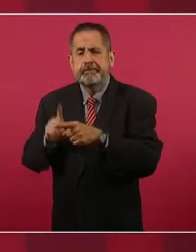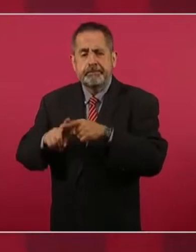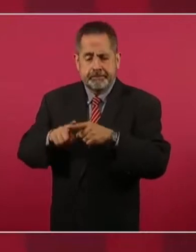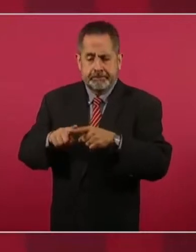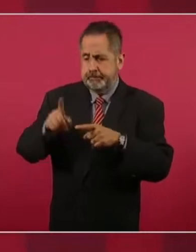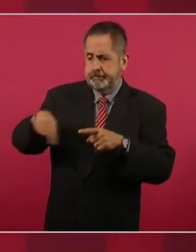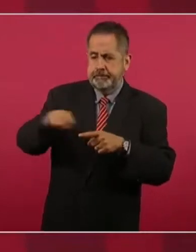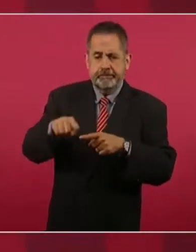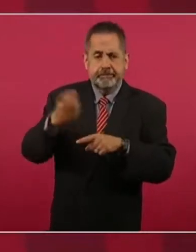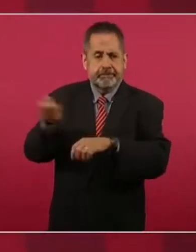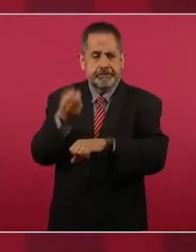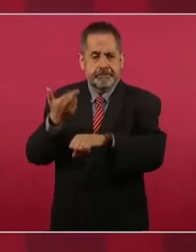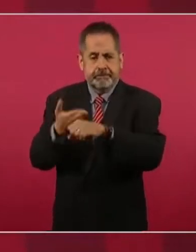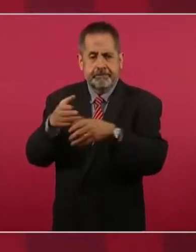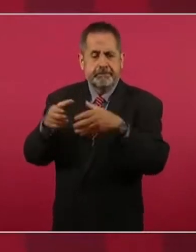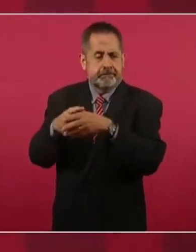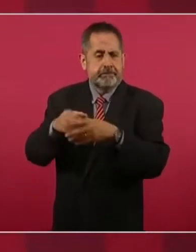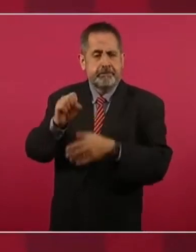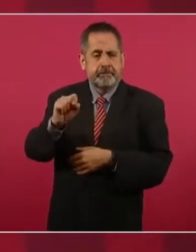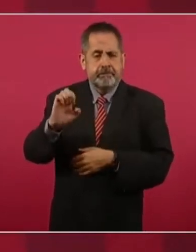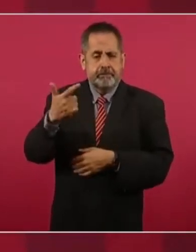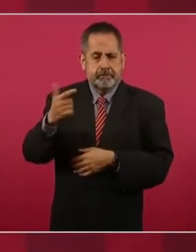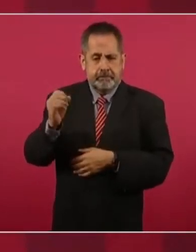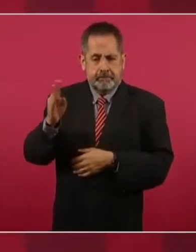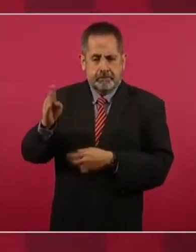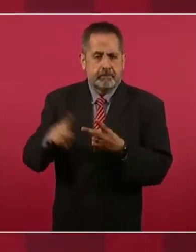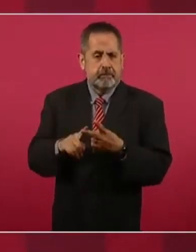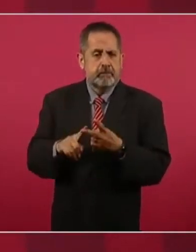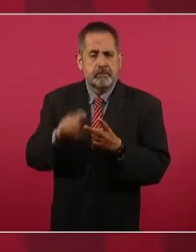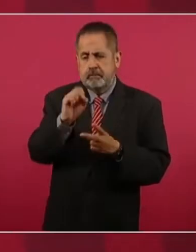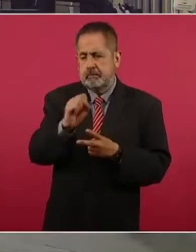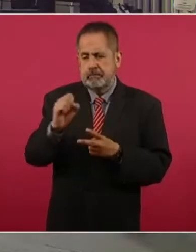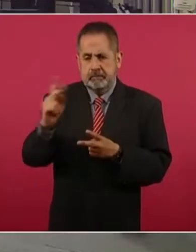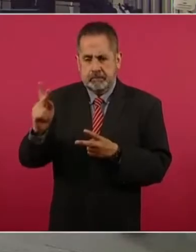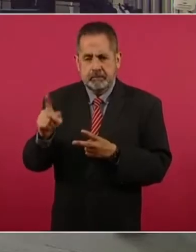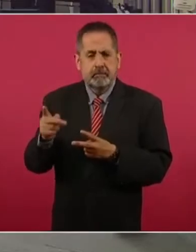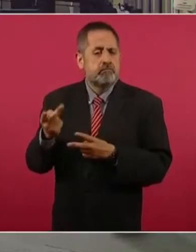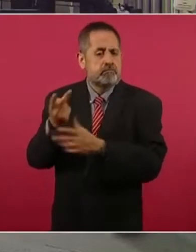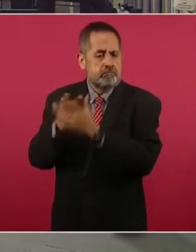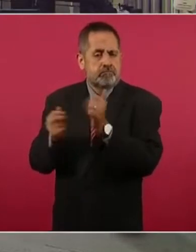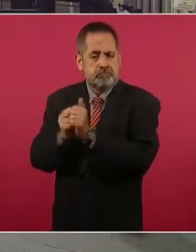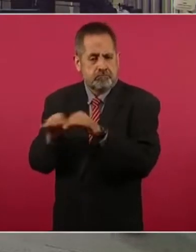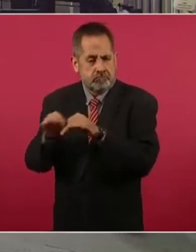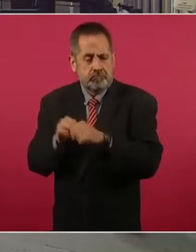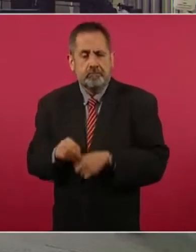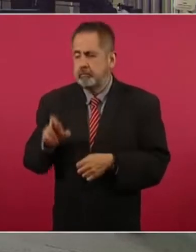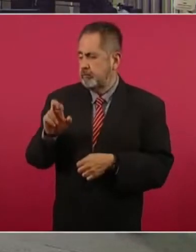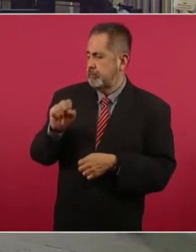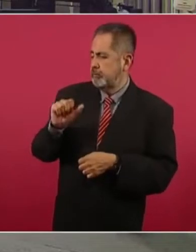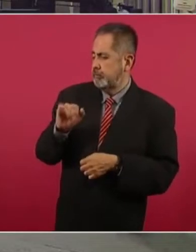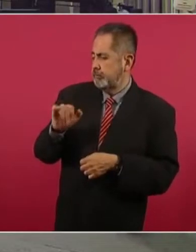entre la Secretaría de Gobernación, la Secretaría de Seguridad Pública. Rosa Isela les